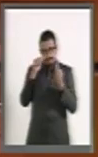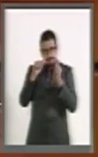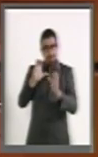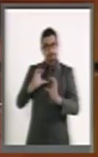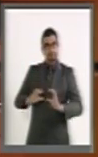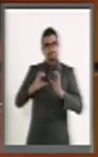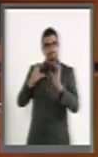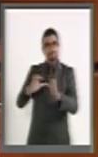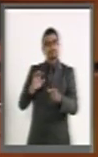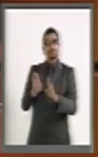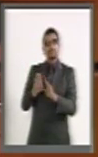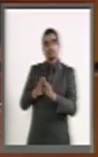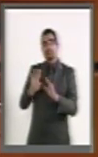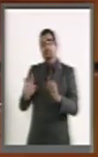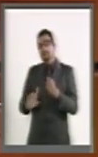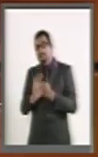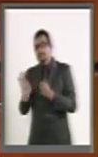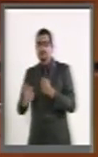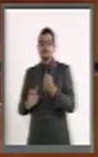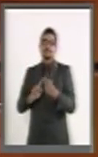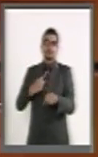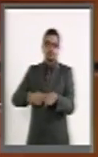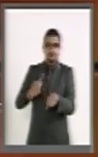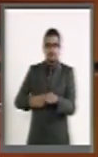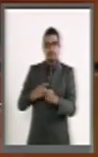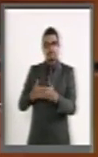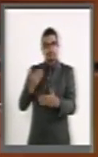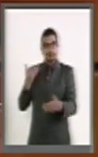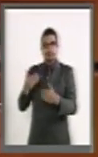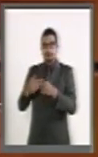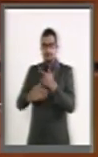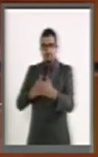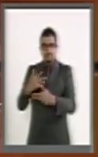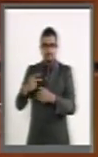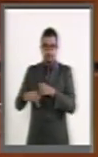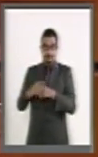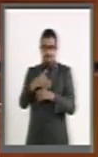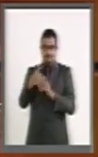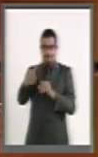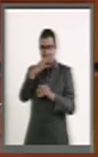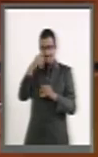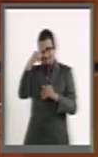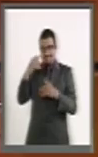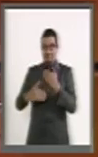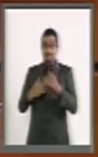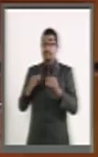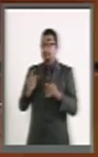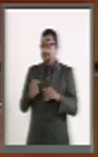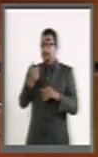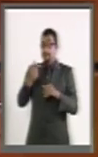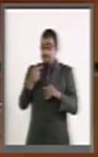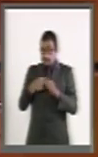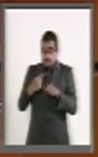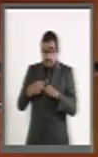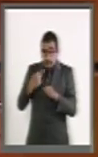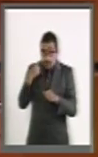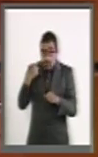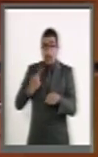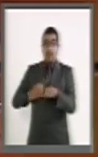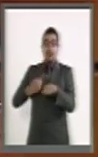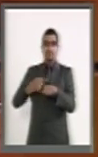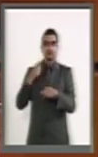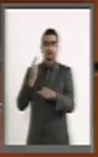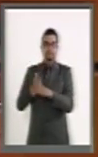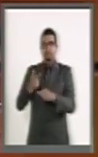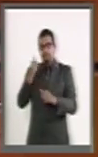el tema de complicaciones y tratamiento de las mismas dentro del primer nivel de contacto, garantizando el acceso a